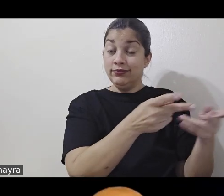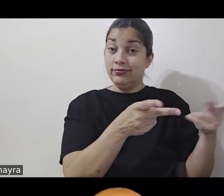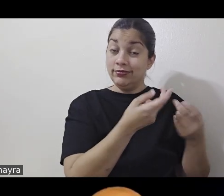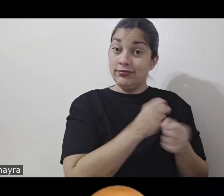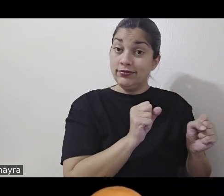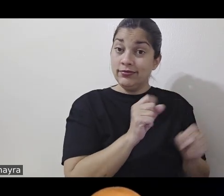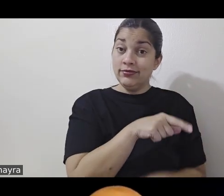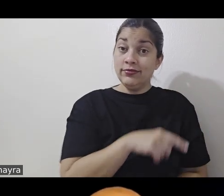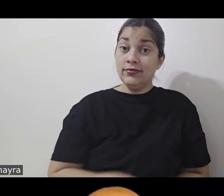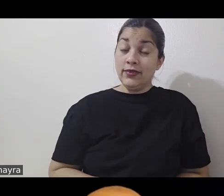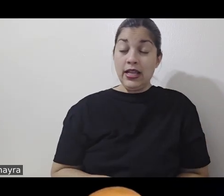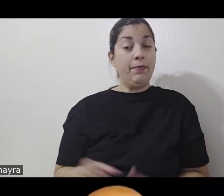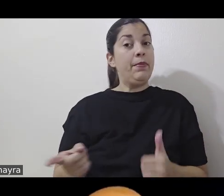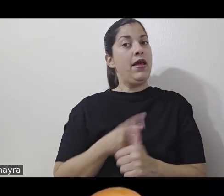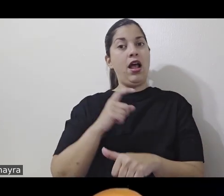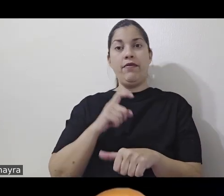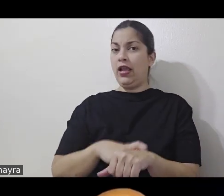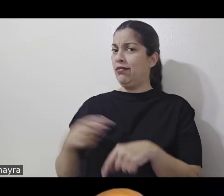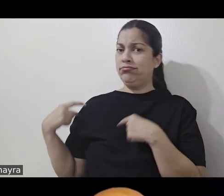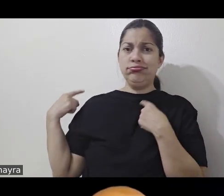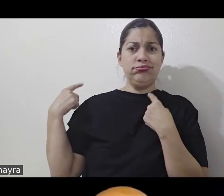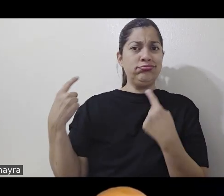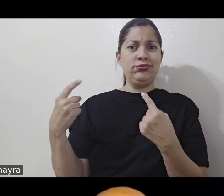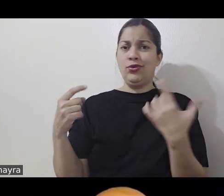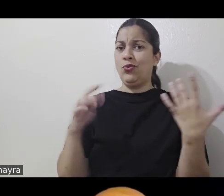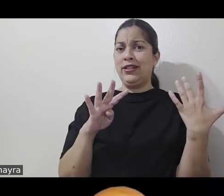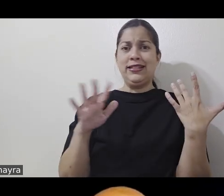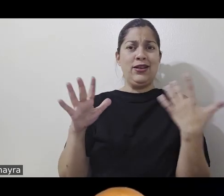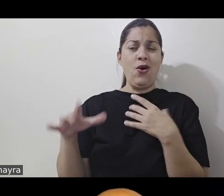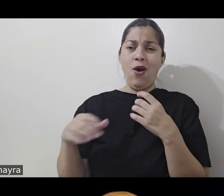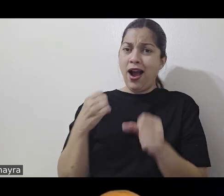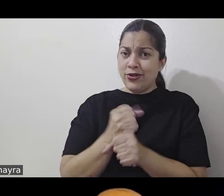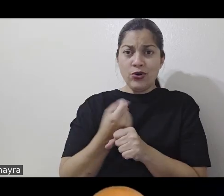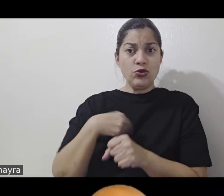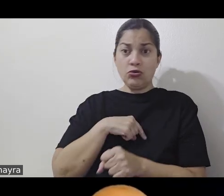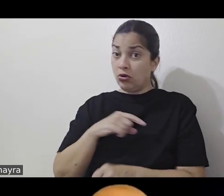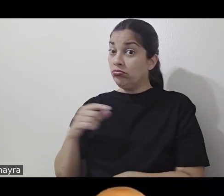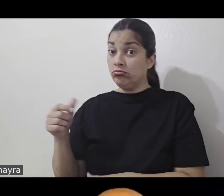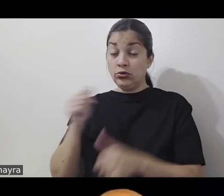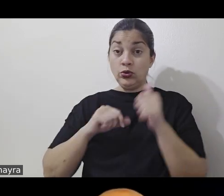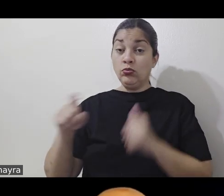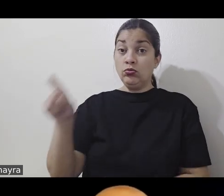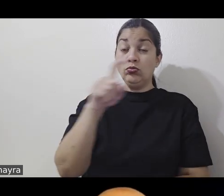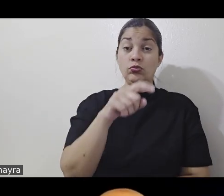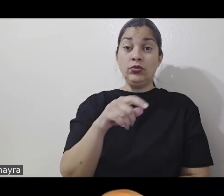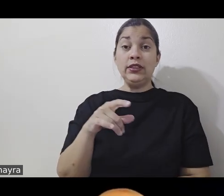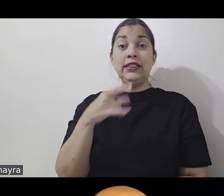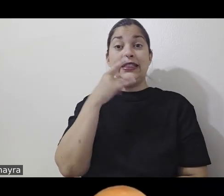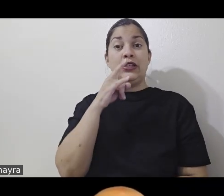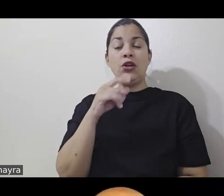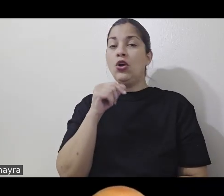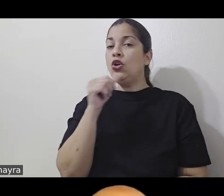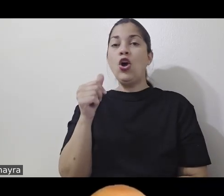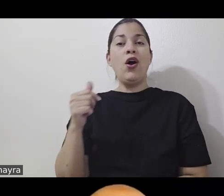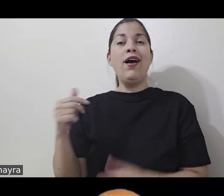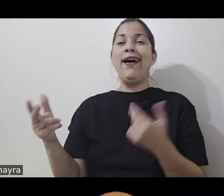la primera vez en nuestra vida, más de 45 años haciendo shows, donde los niños no se rieron